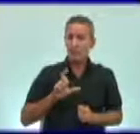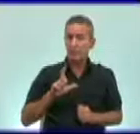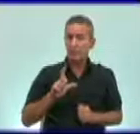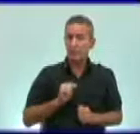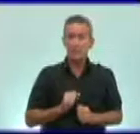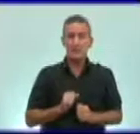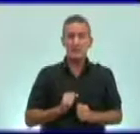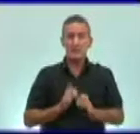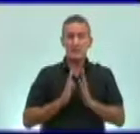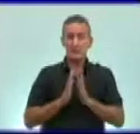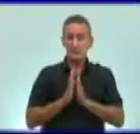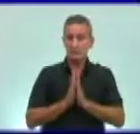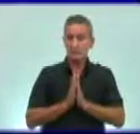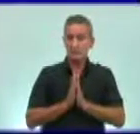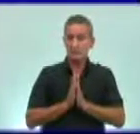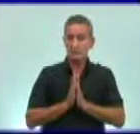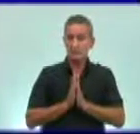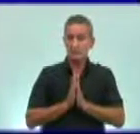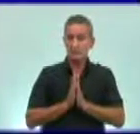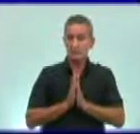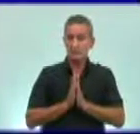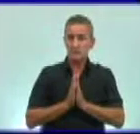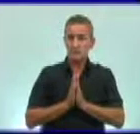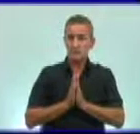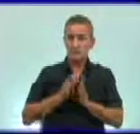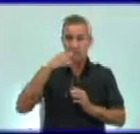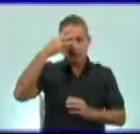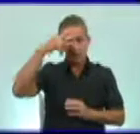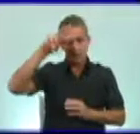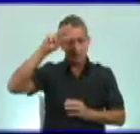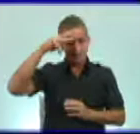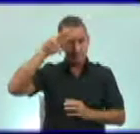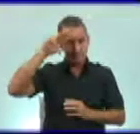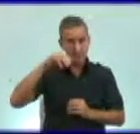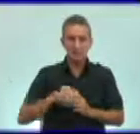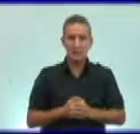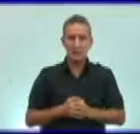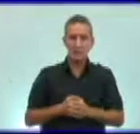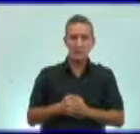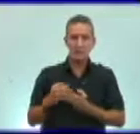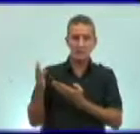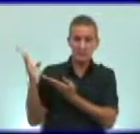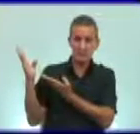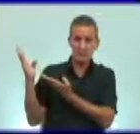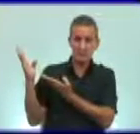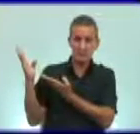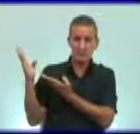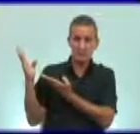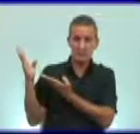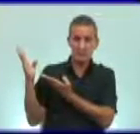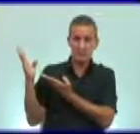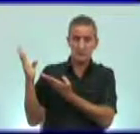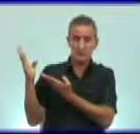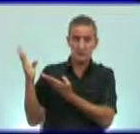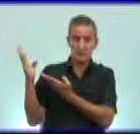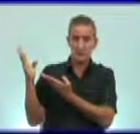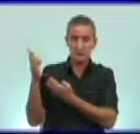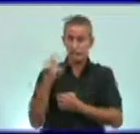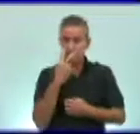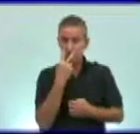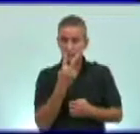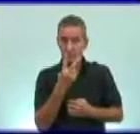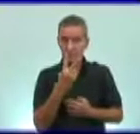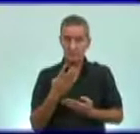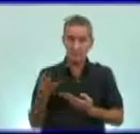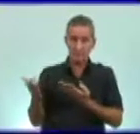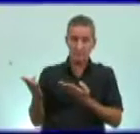habla Martí en Los Tres Héroes, está representado en la imagen superior como lo hemos observado. Sin